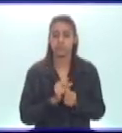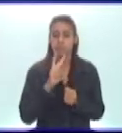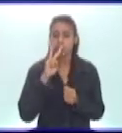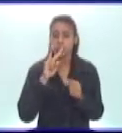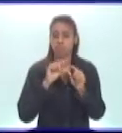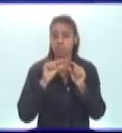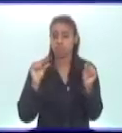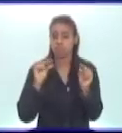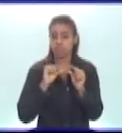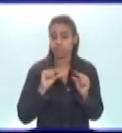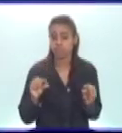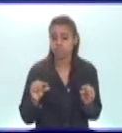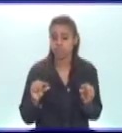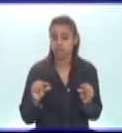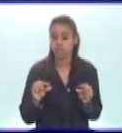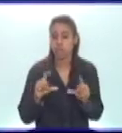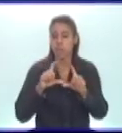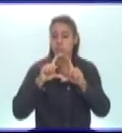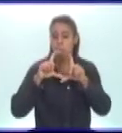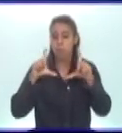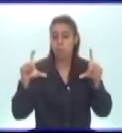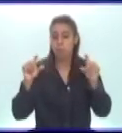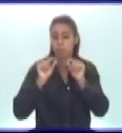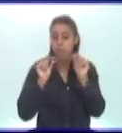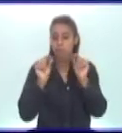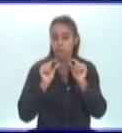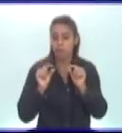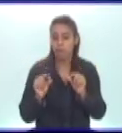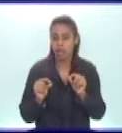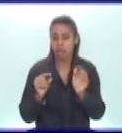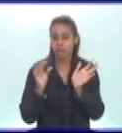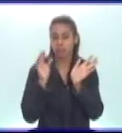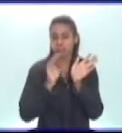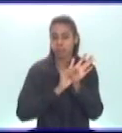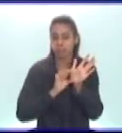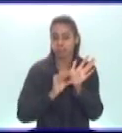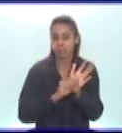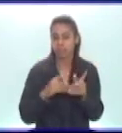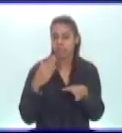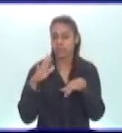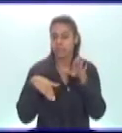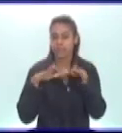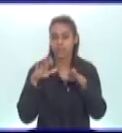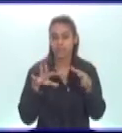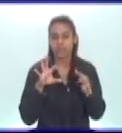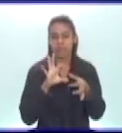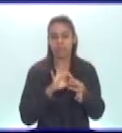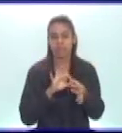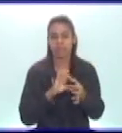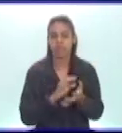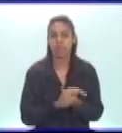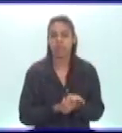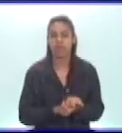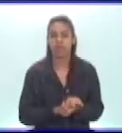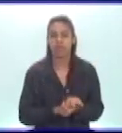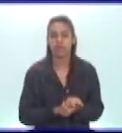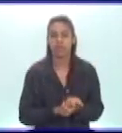2 oraciones, puede ser un párrafo o una composición, en dependencia del grado que esté cursando nuestro